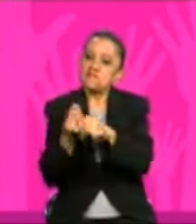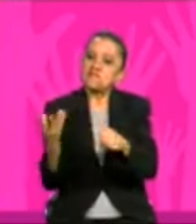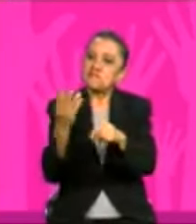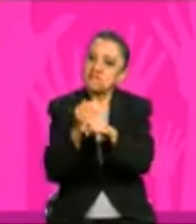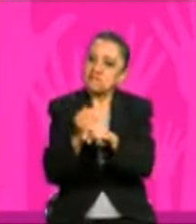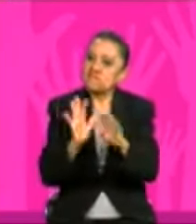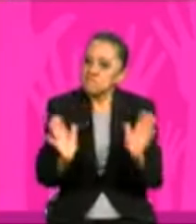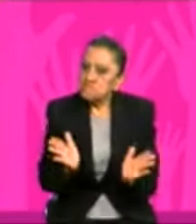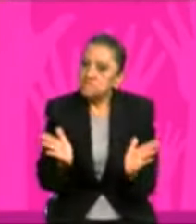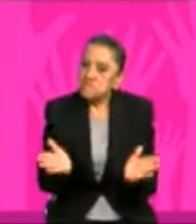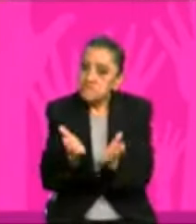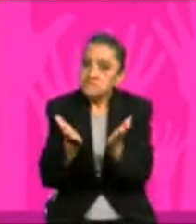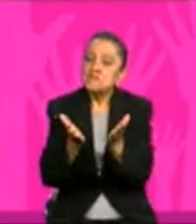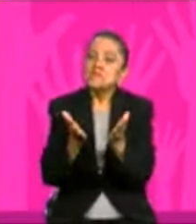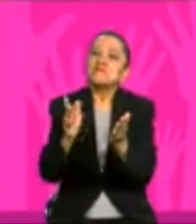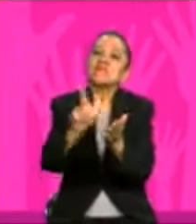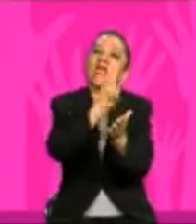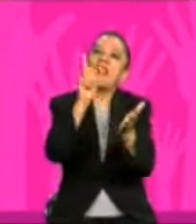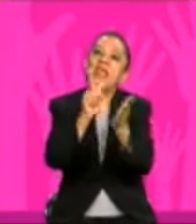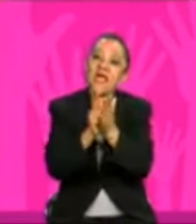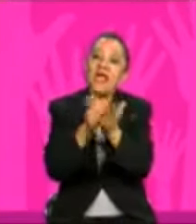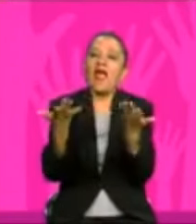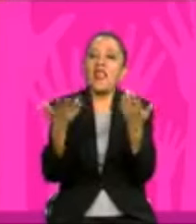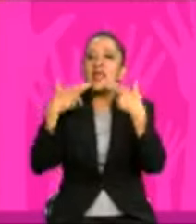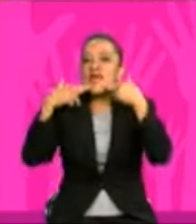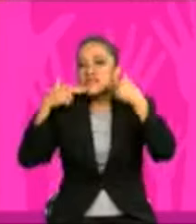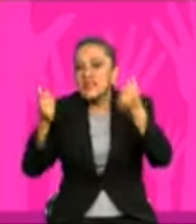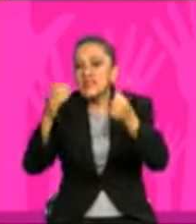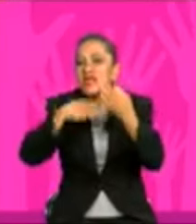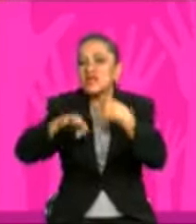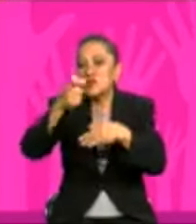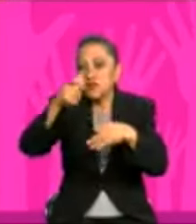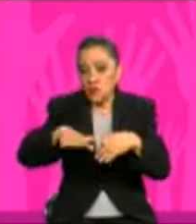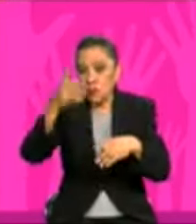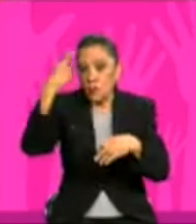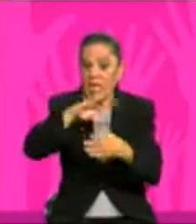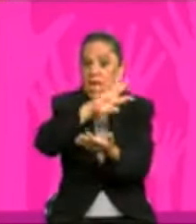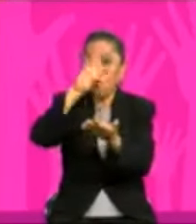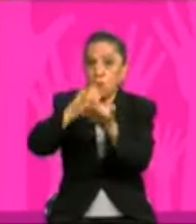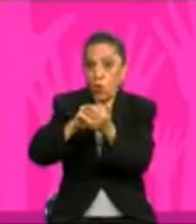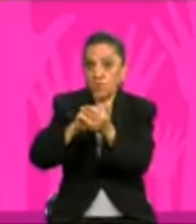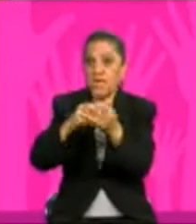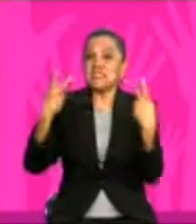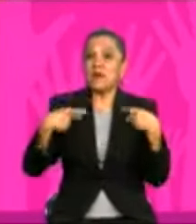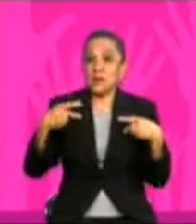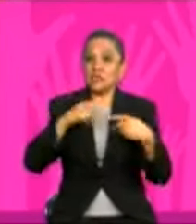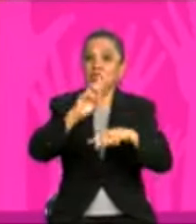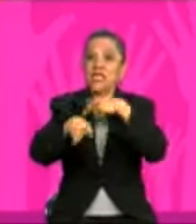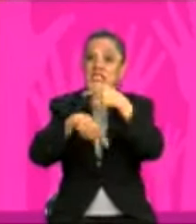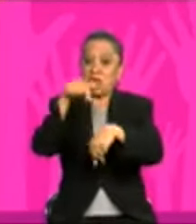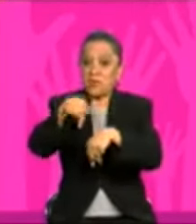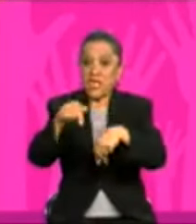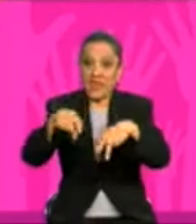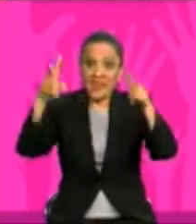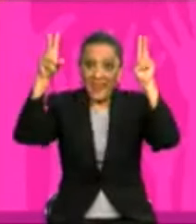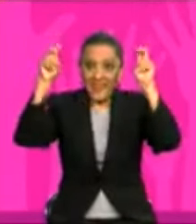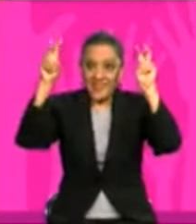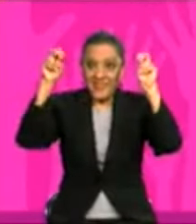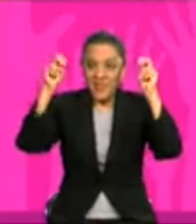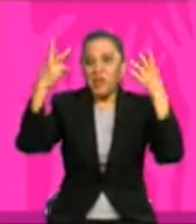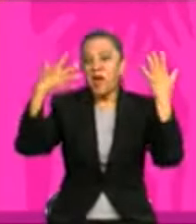y fiscales para que las bodas, para que las personas que vengan aquí a invertir en temas y en